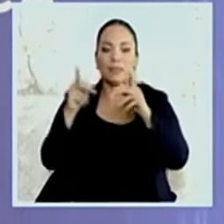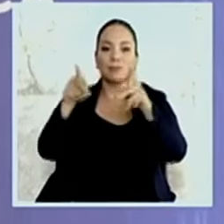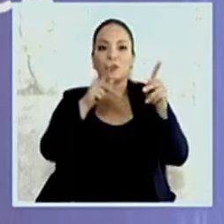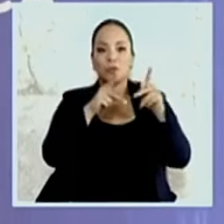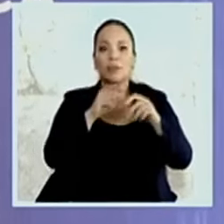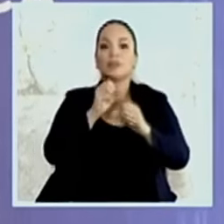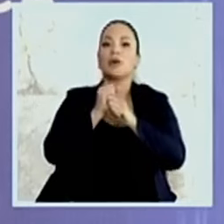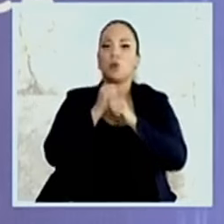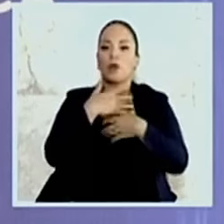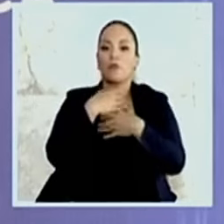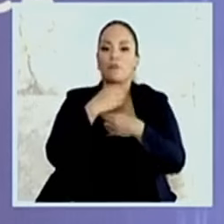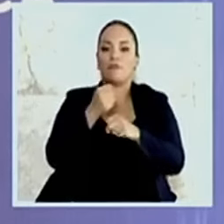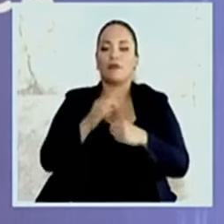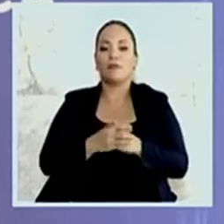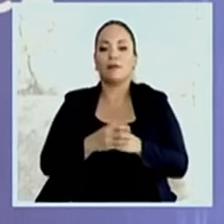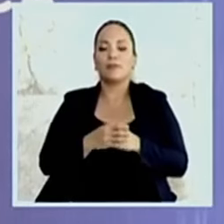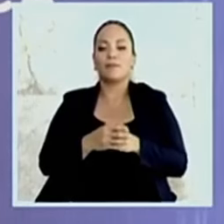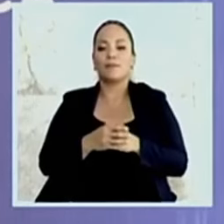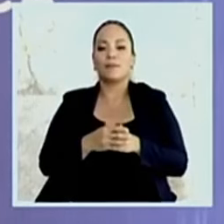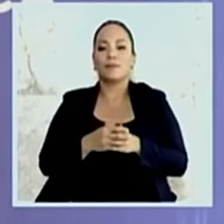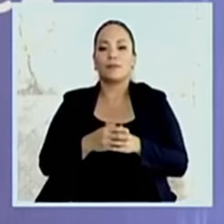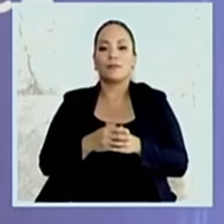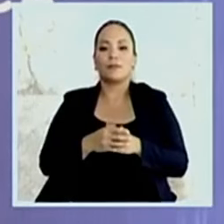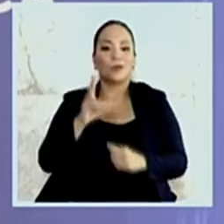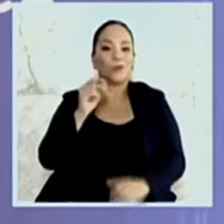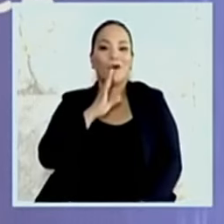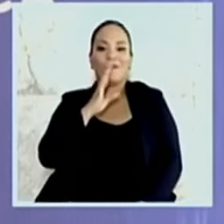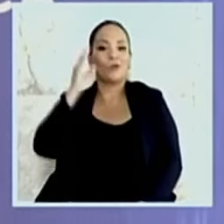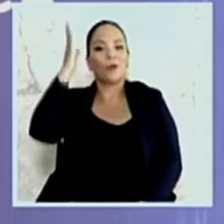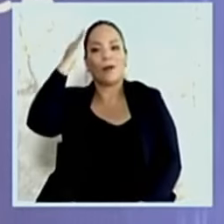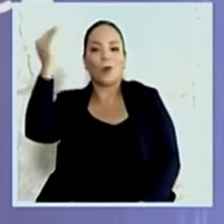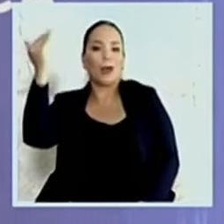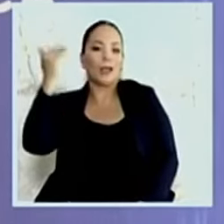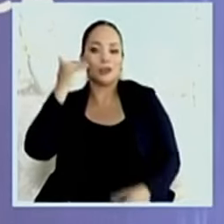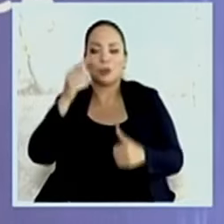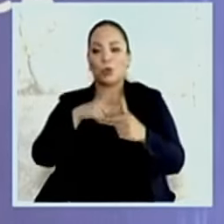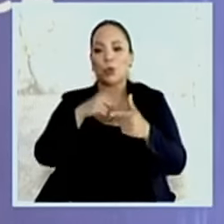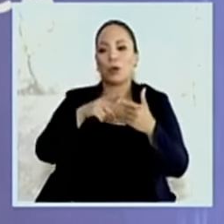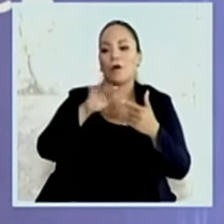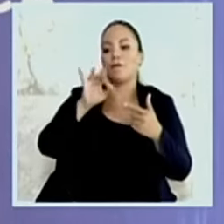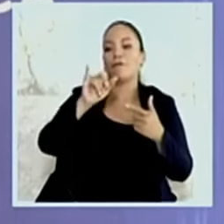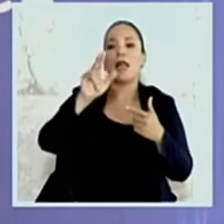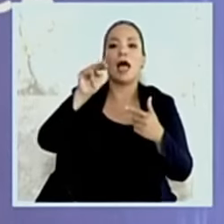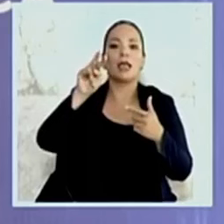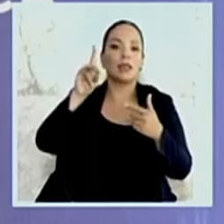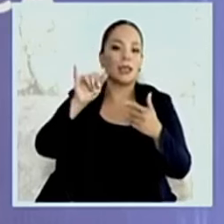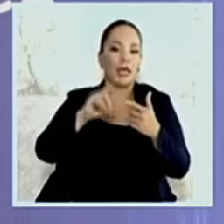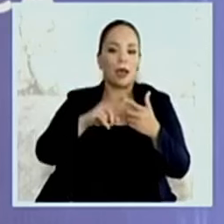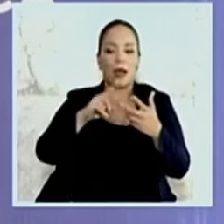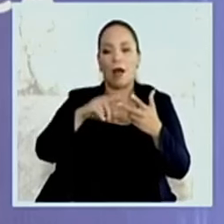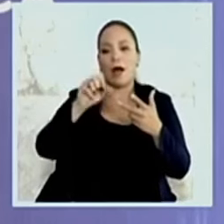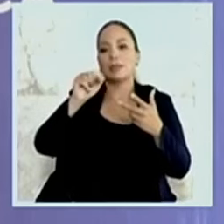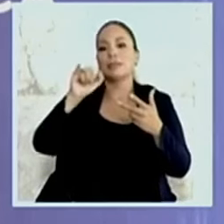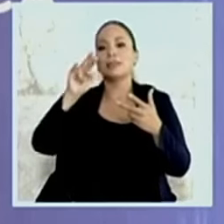y evaluar esas respuestas en tiempo real de forma masiva, segura y